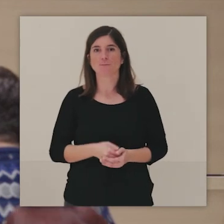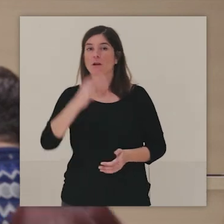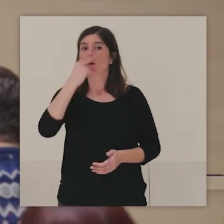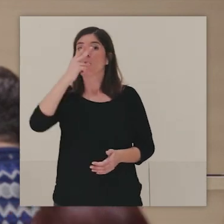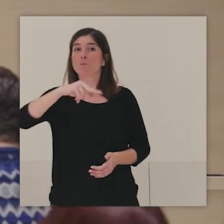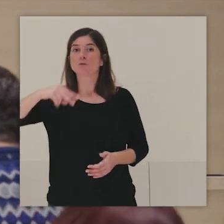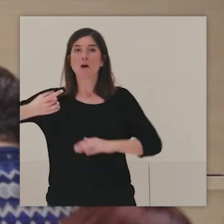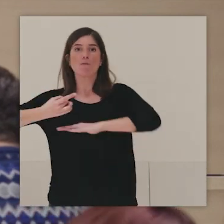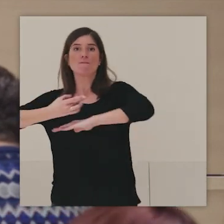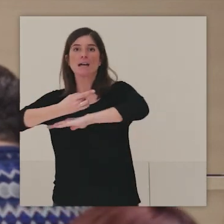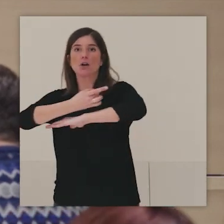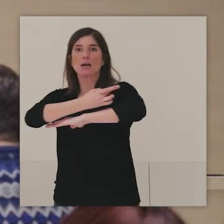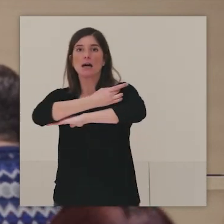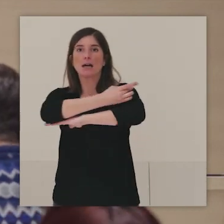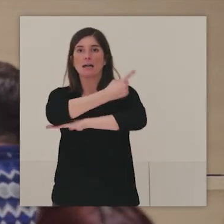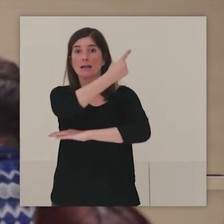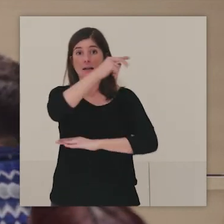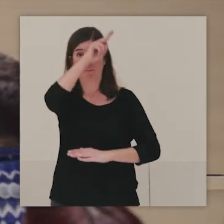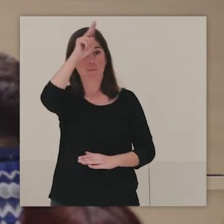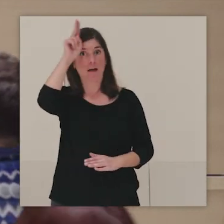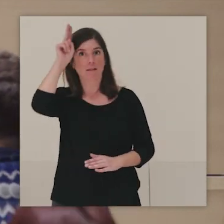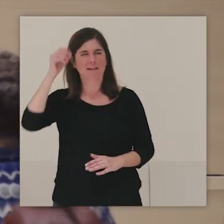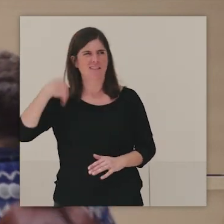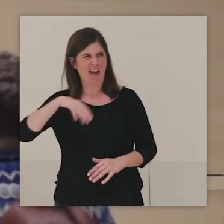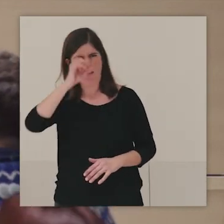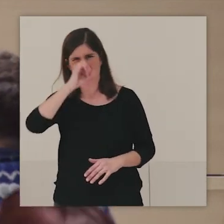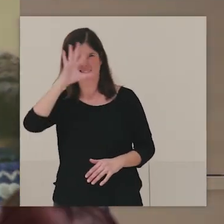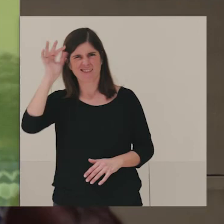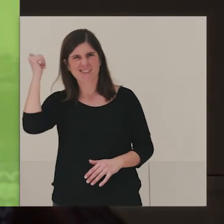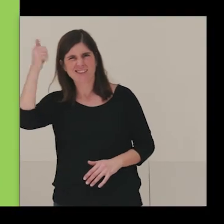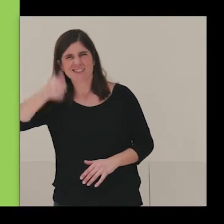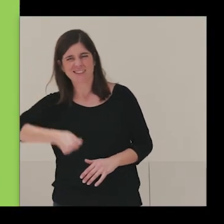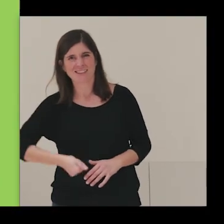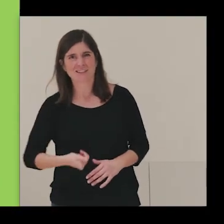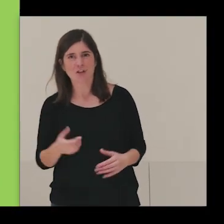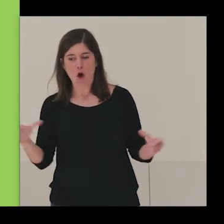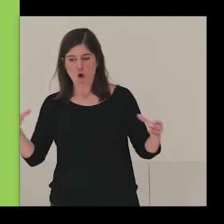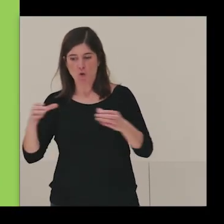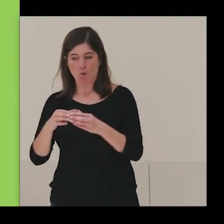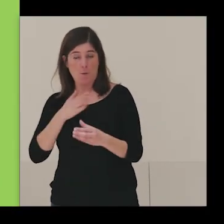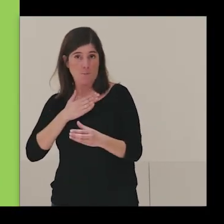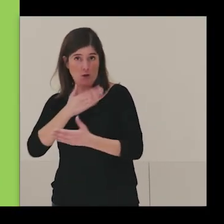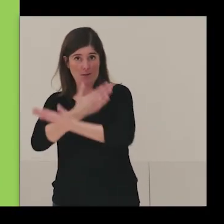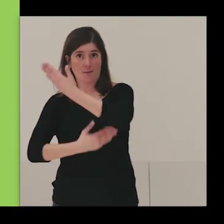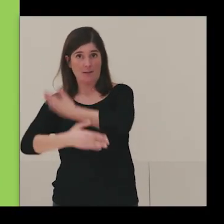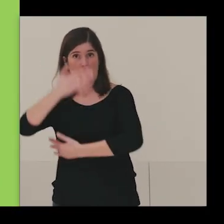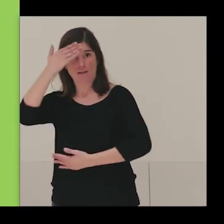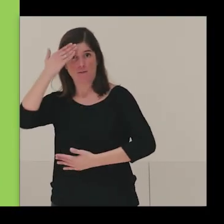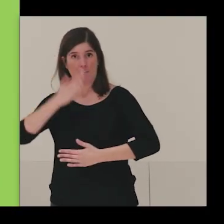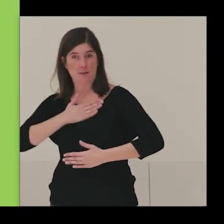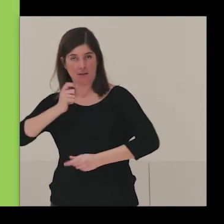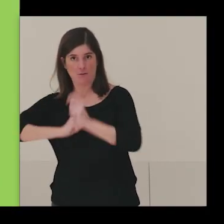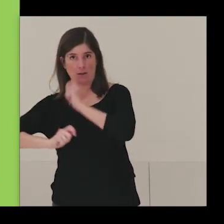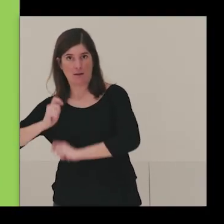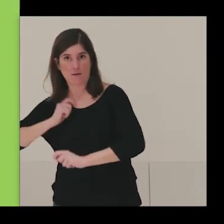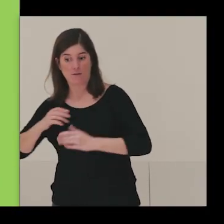Museo del Ferrocarril de Madrid pusimos en marcha, y llevamos ya varios años, con una experiencia en la que van grupos nuestros de personas